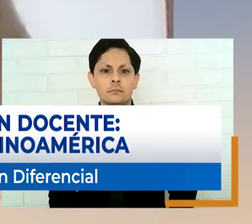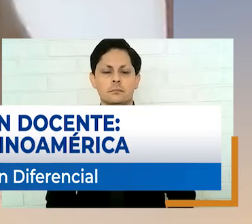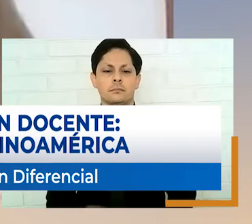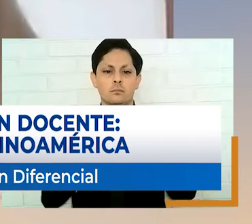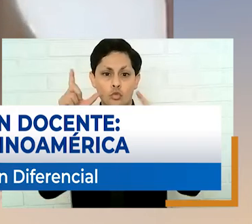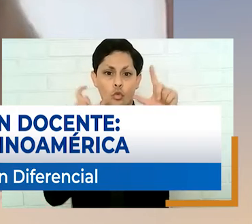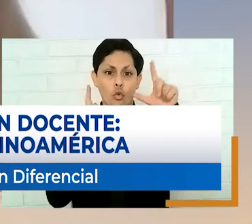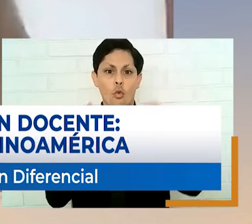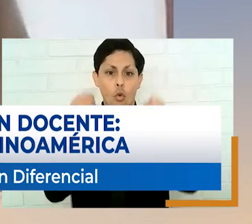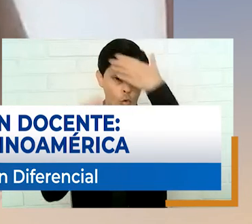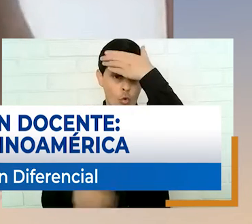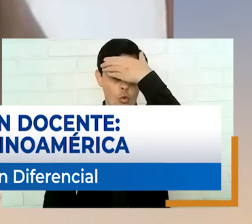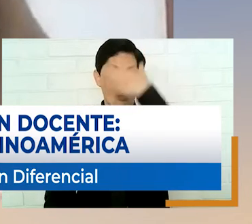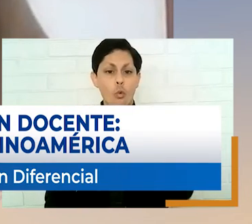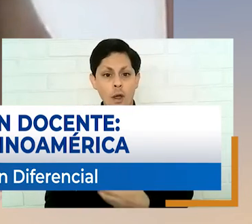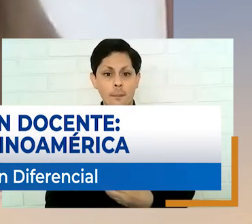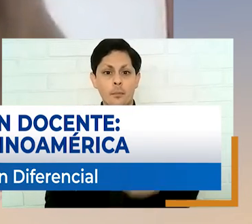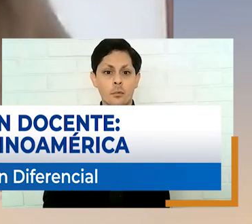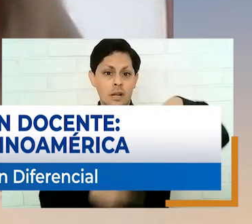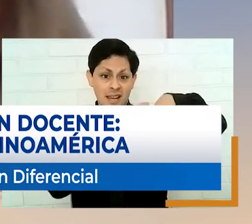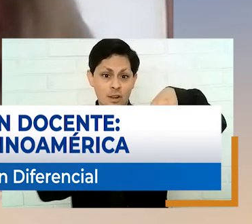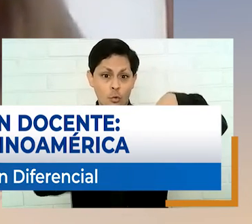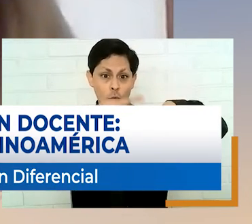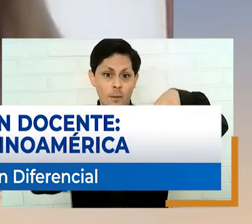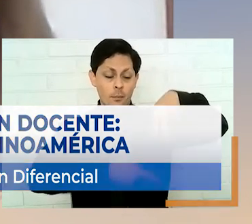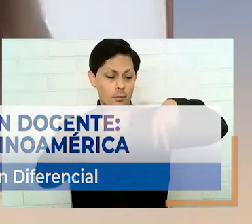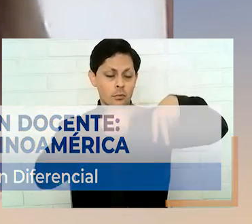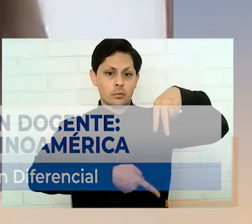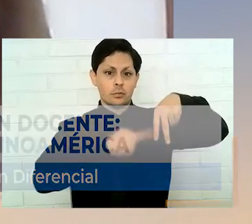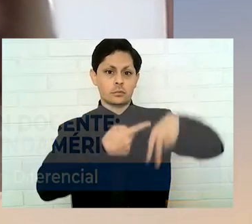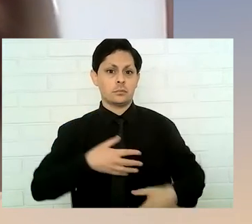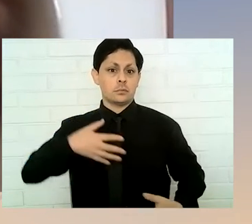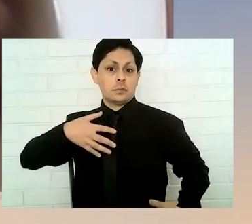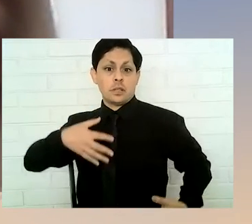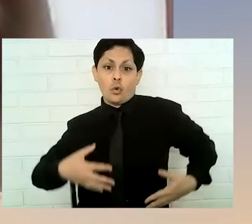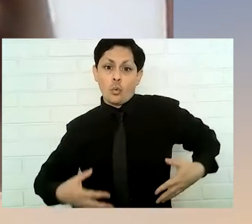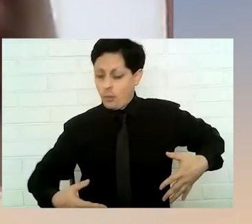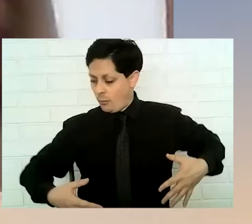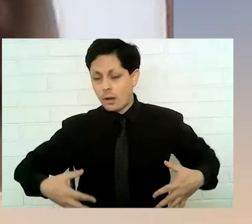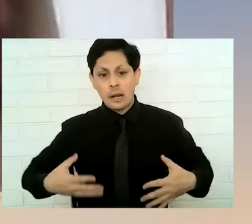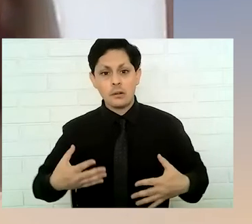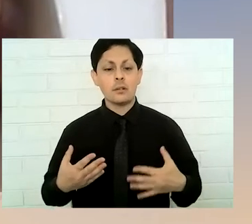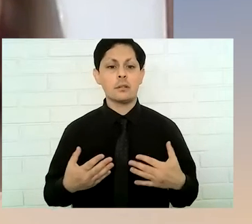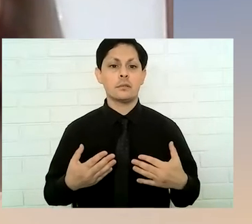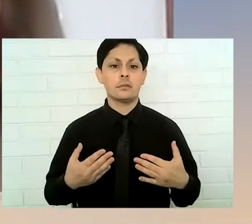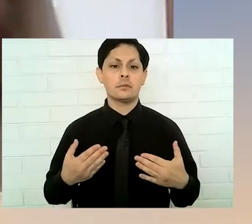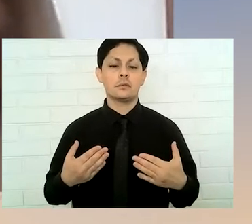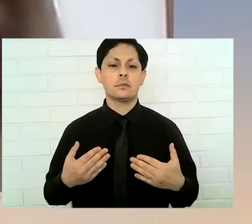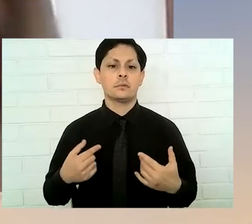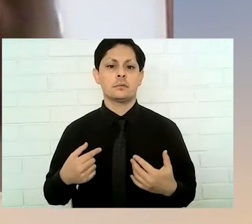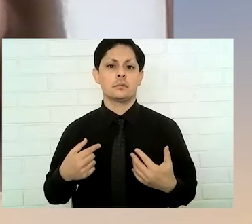que ver con el cuerpo, que lo mueven en una o en otra dirección. Son disposiciones